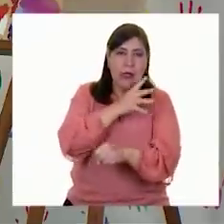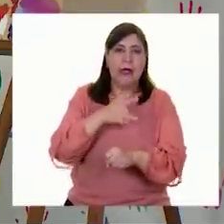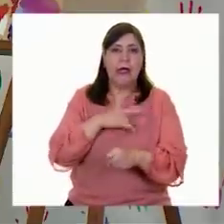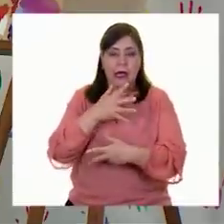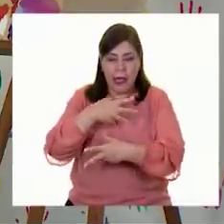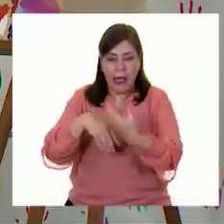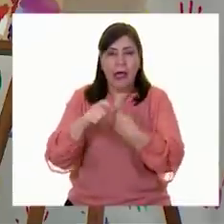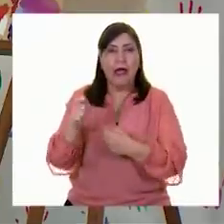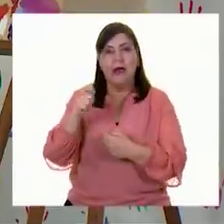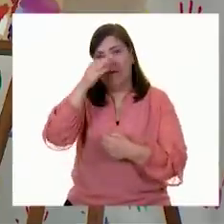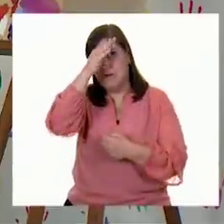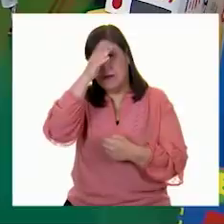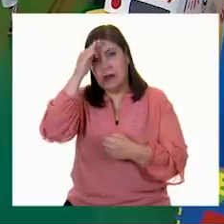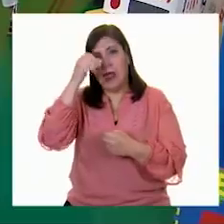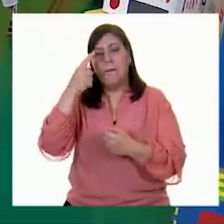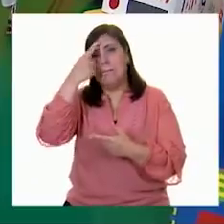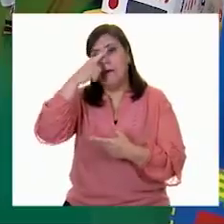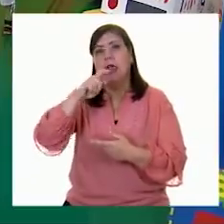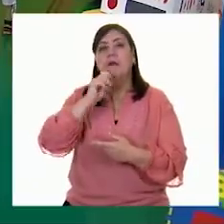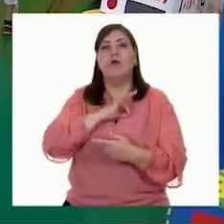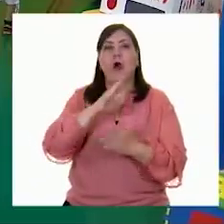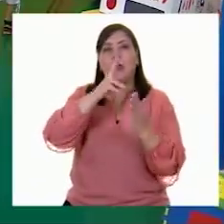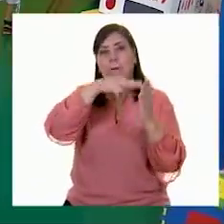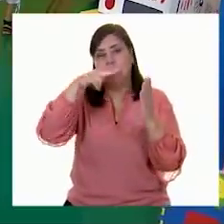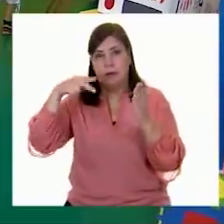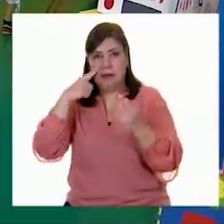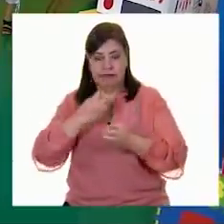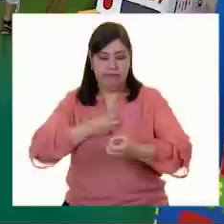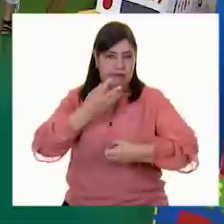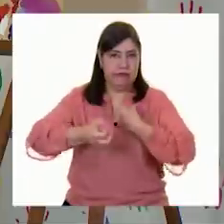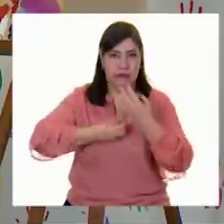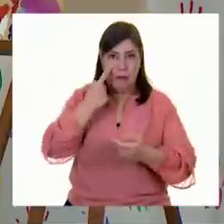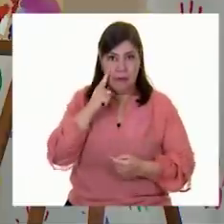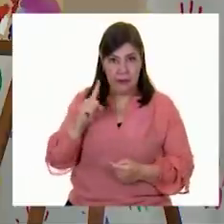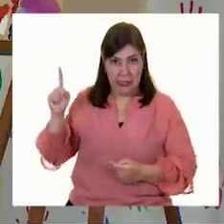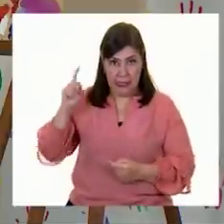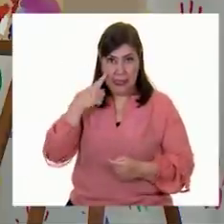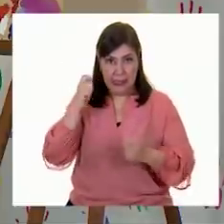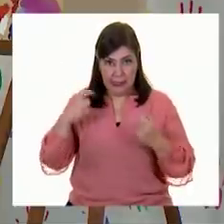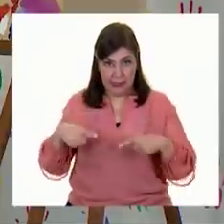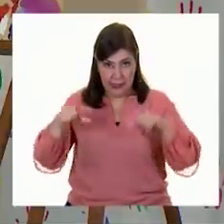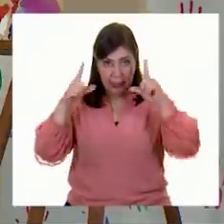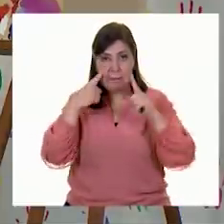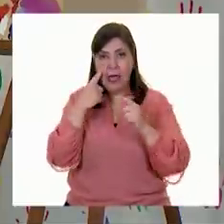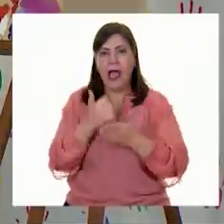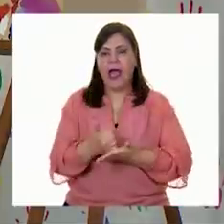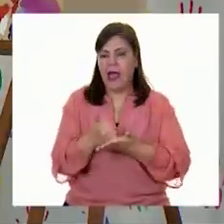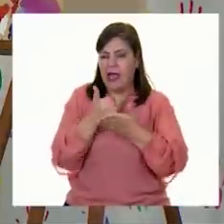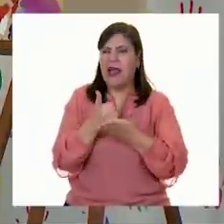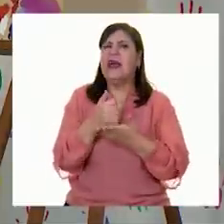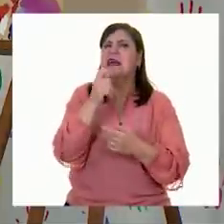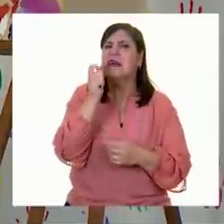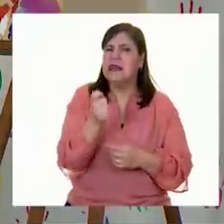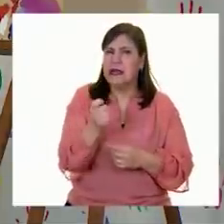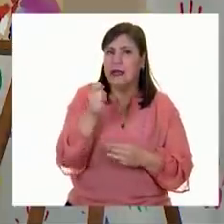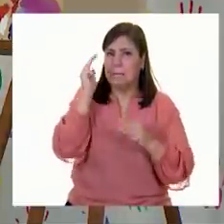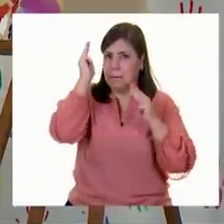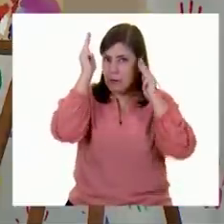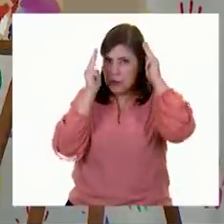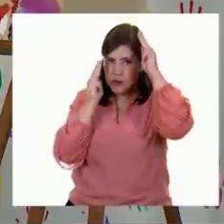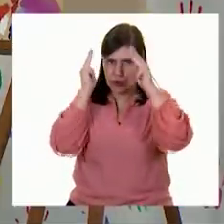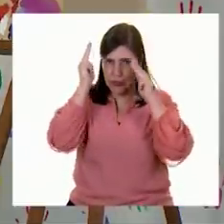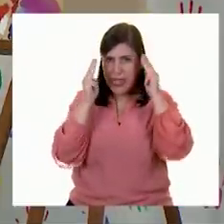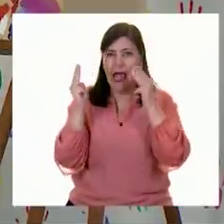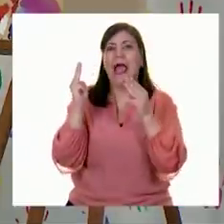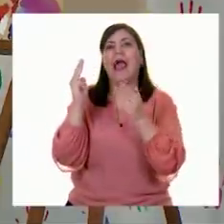a Frida Kahlo a pintar. ¿Les parece si vamos a ver en qué nos puede ayudar desde el Museo de la Casa